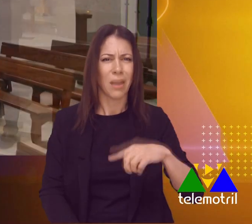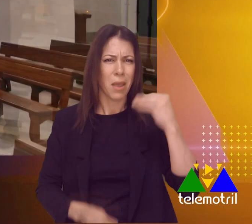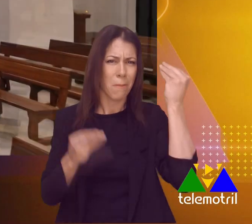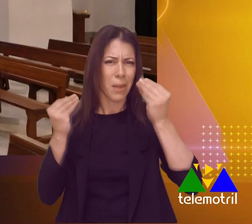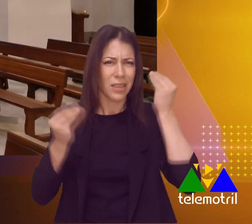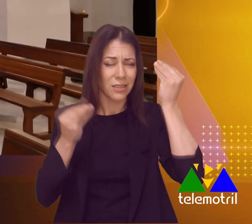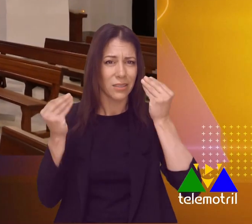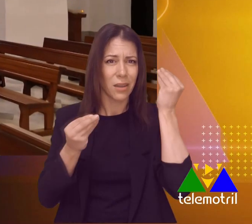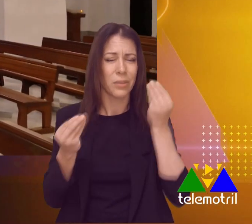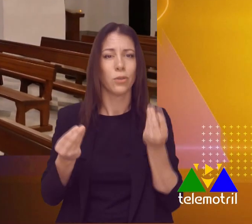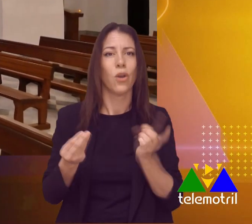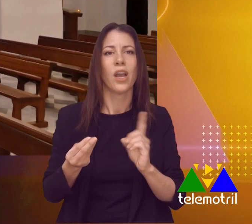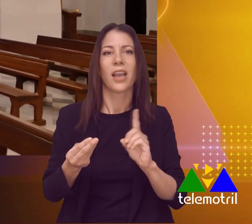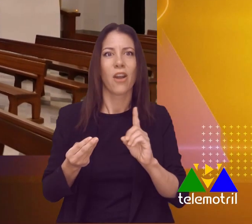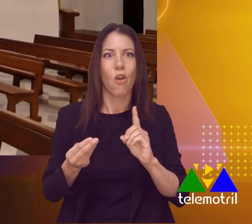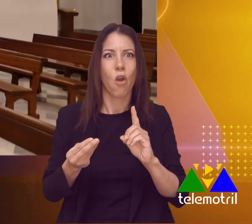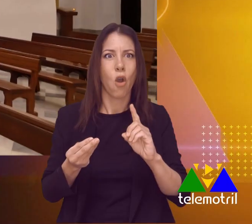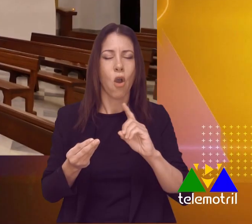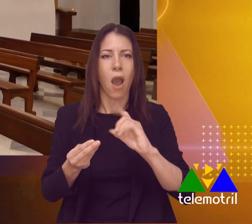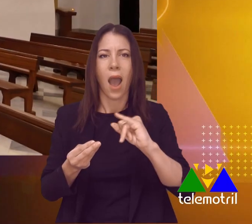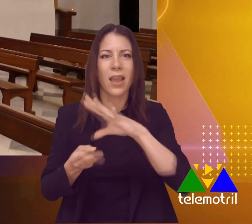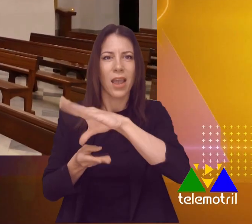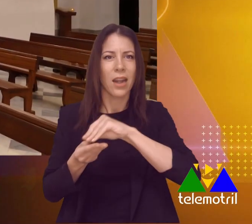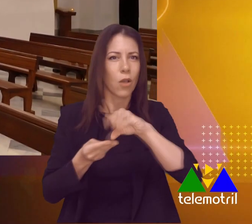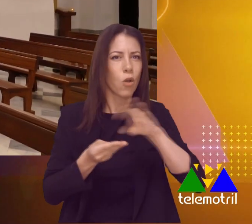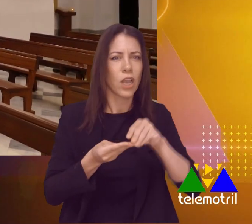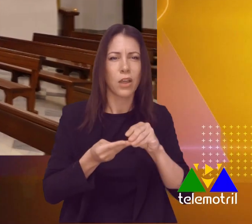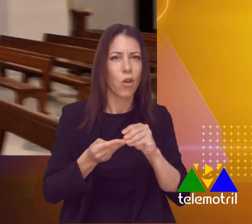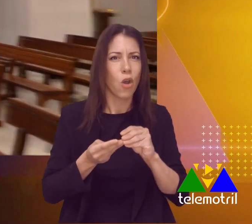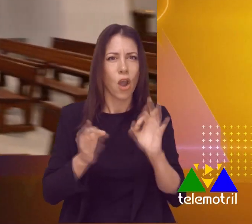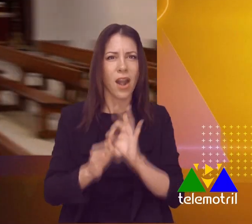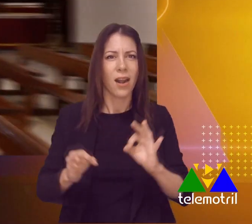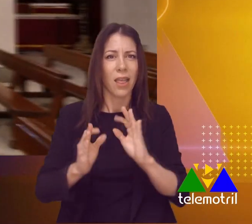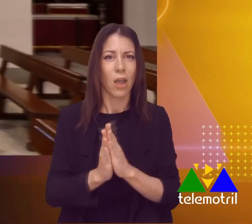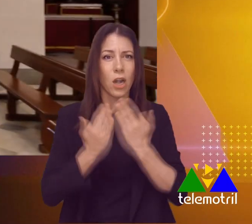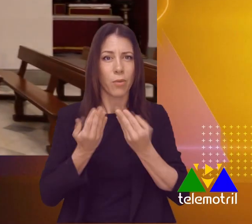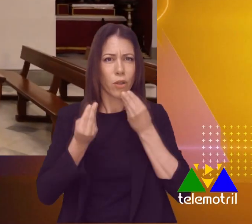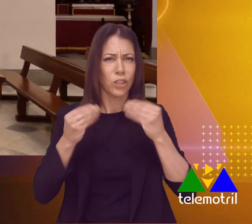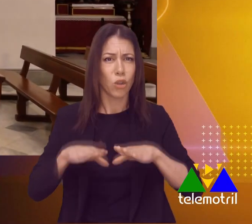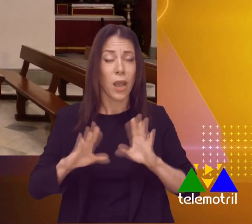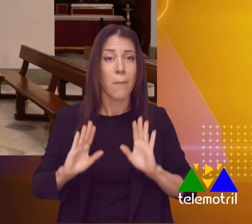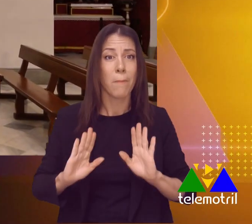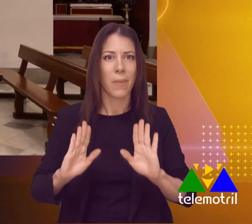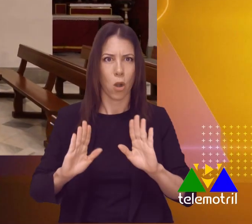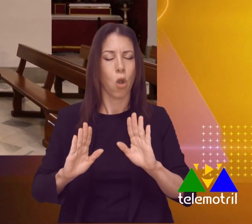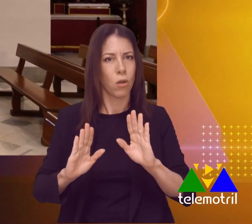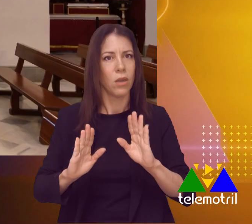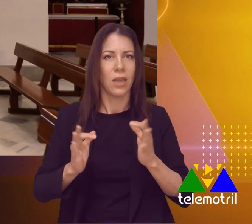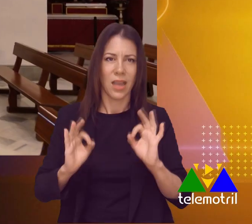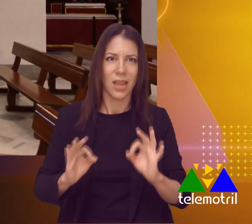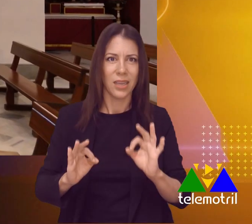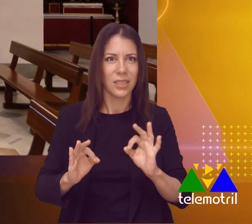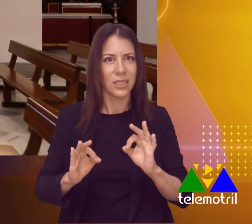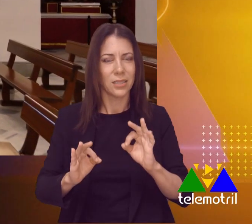planteamientos que no están recogidos a lo mejor en ningunos libros de historia ni cosas así, pero forman parte